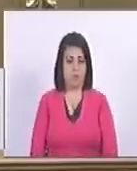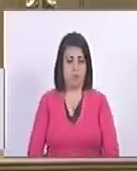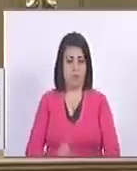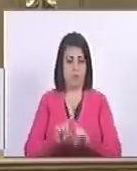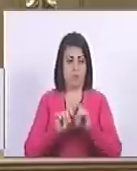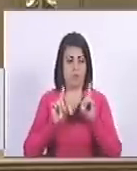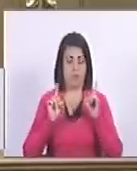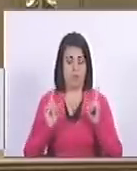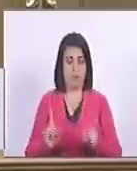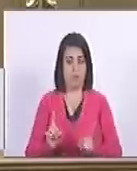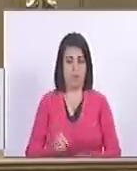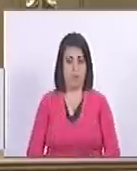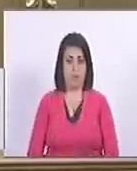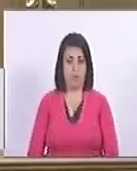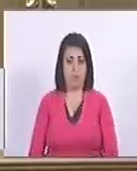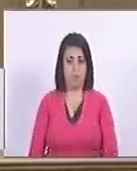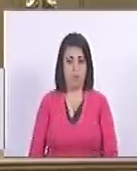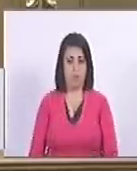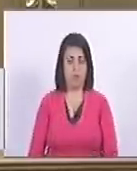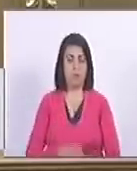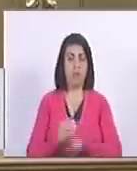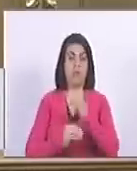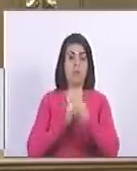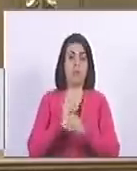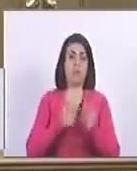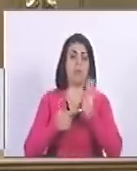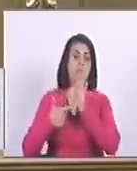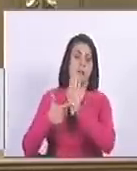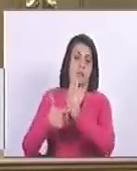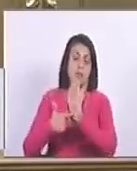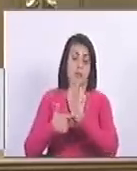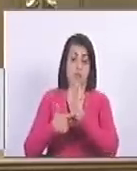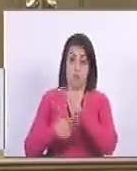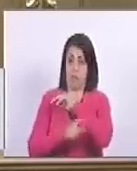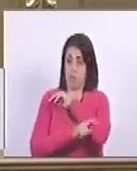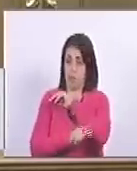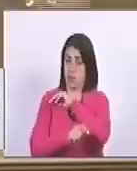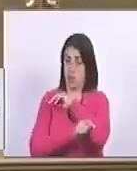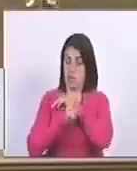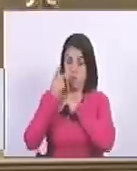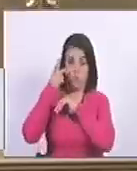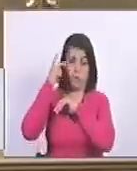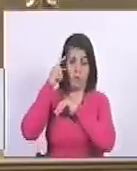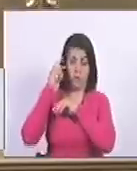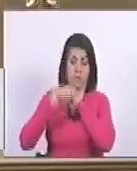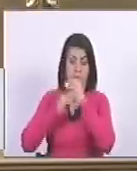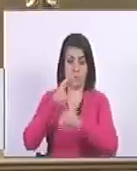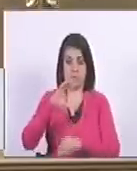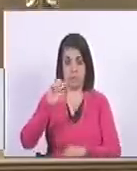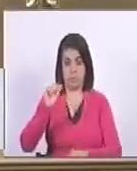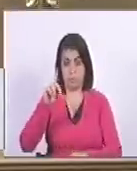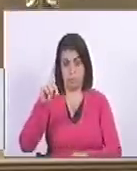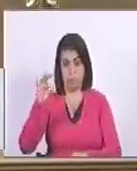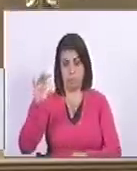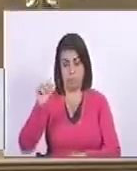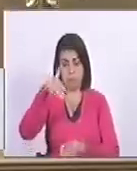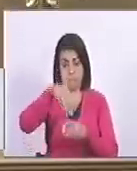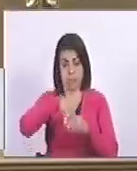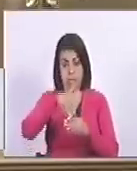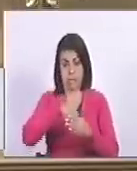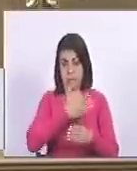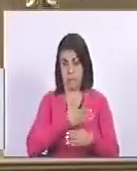Pero con el caso de Gaddafi demostraron los pillos que son. Después que Gaddafi le financió elecciones a